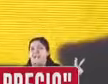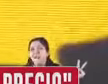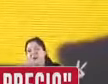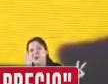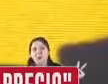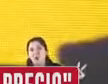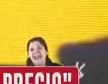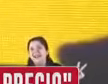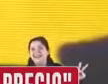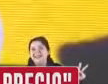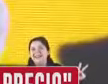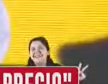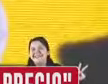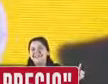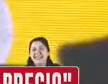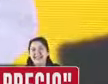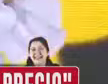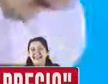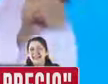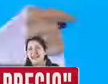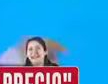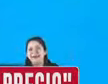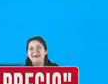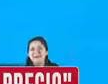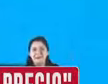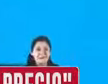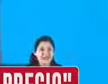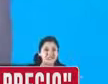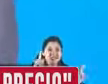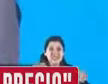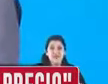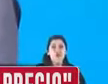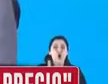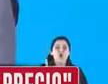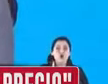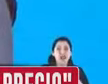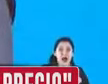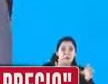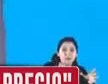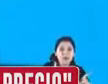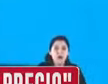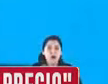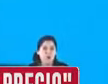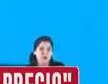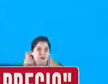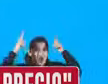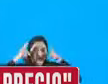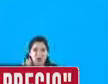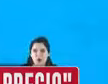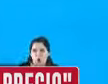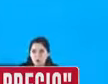bronca y que si esto en lugar de ser república fuera monarquía no sería menos de duquesa pero